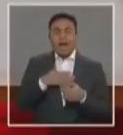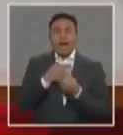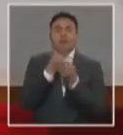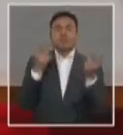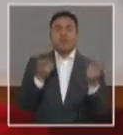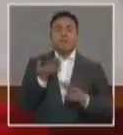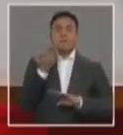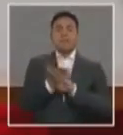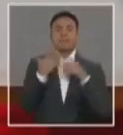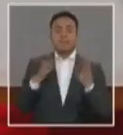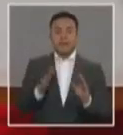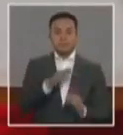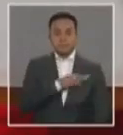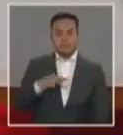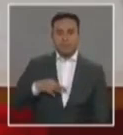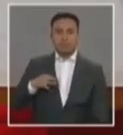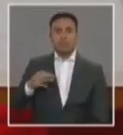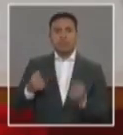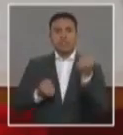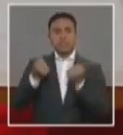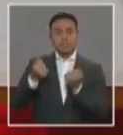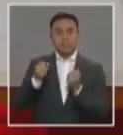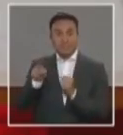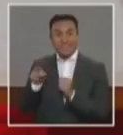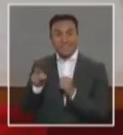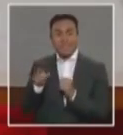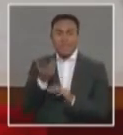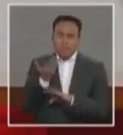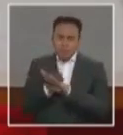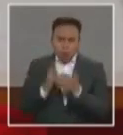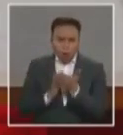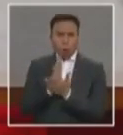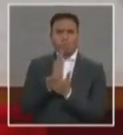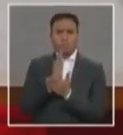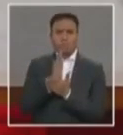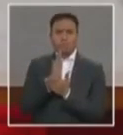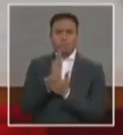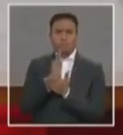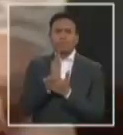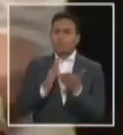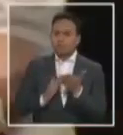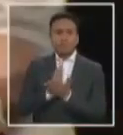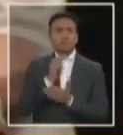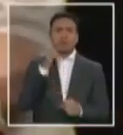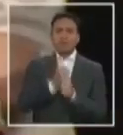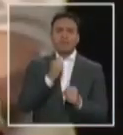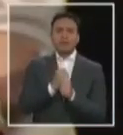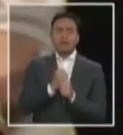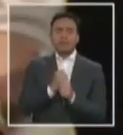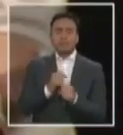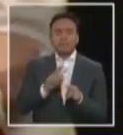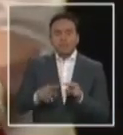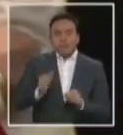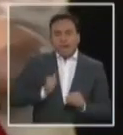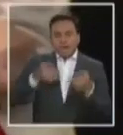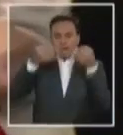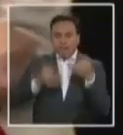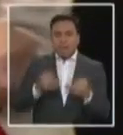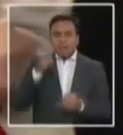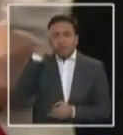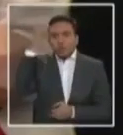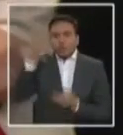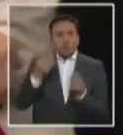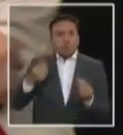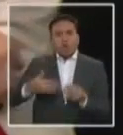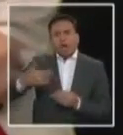llegar a a disfrutar de la familia y creo que es lo fundamental y ese ha sido el Horizonte Yo creo que es valorable y es loable lo que se hizo pero también tenemos que ir enfocándonos en los